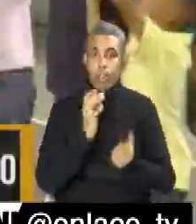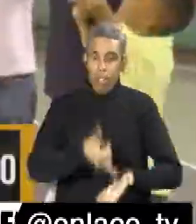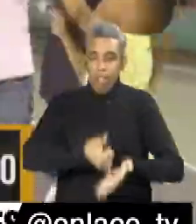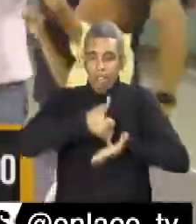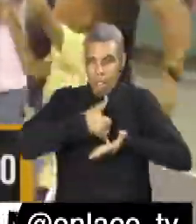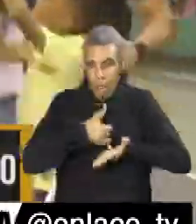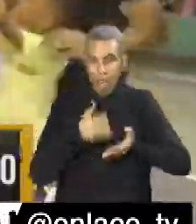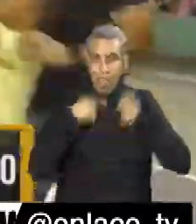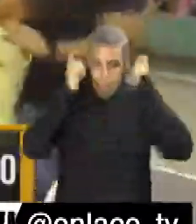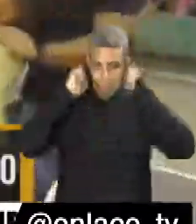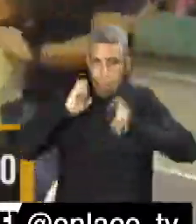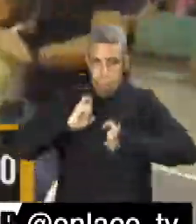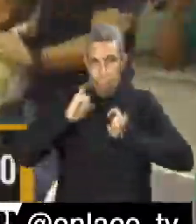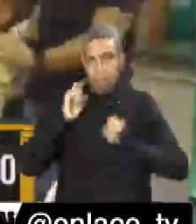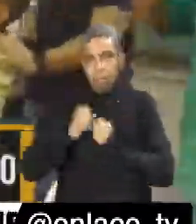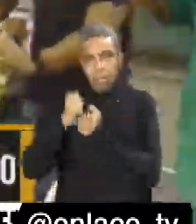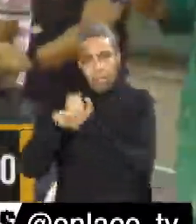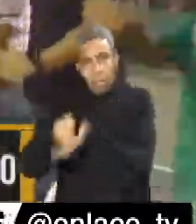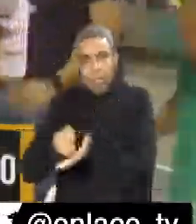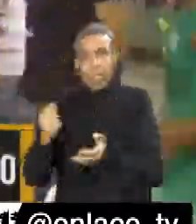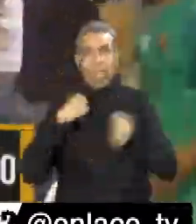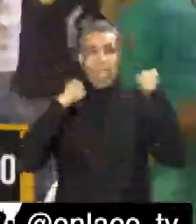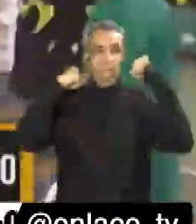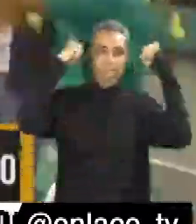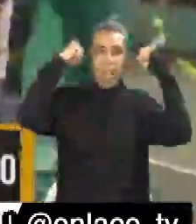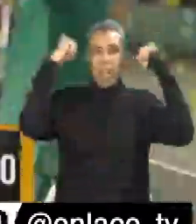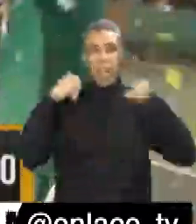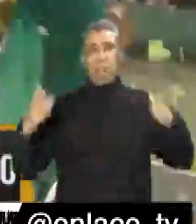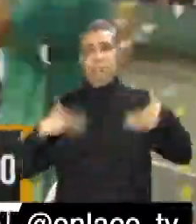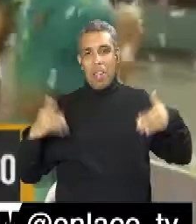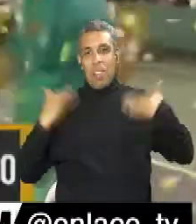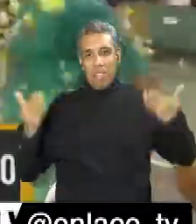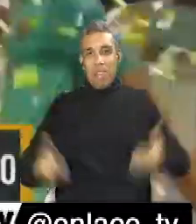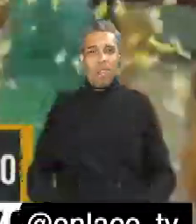premio y el ganador celebró con todo este gran triunfo.